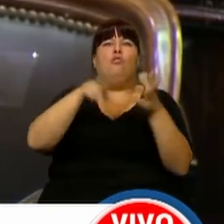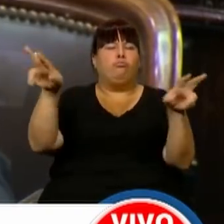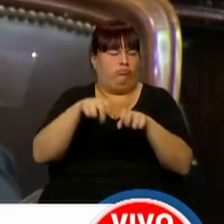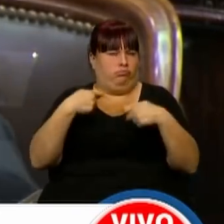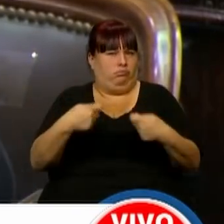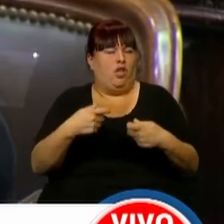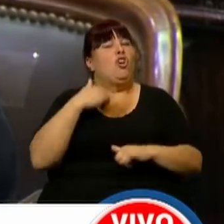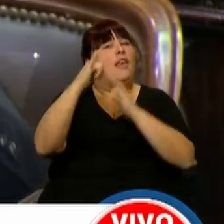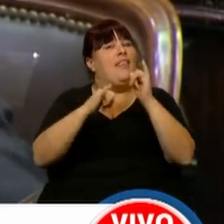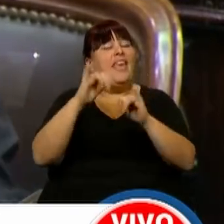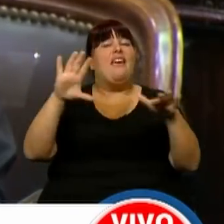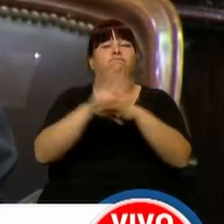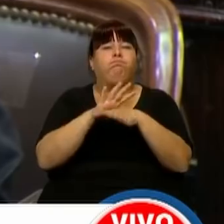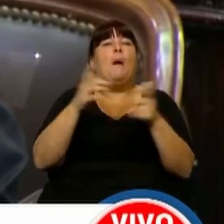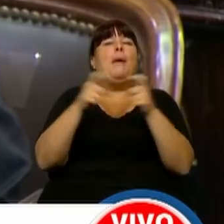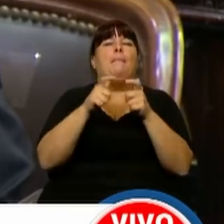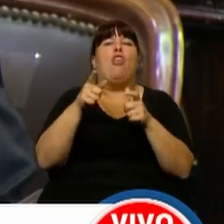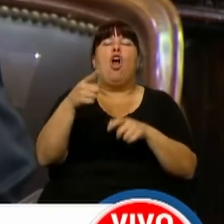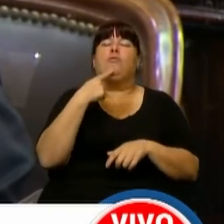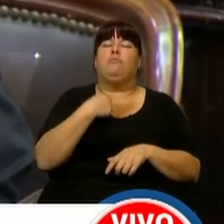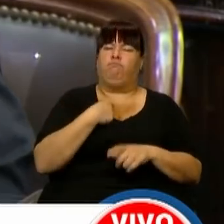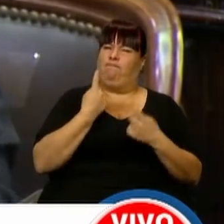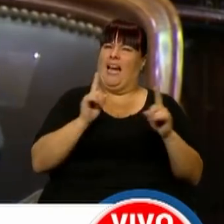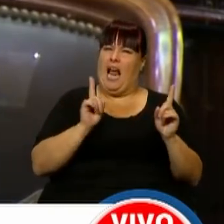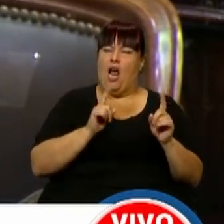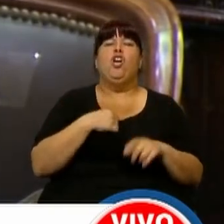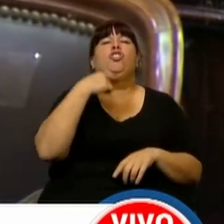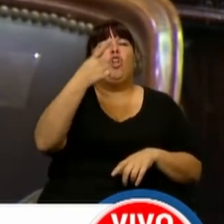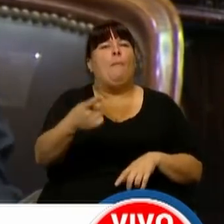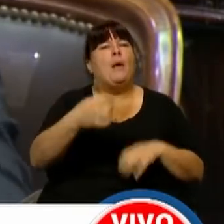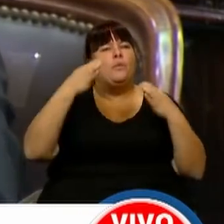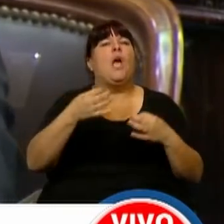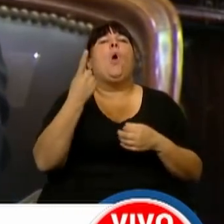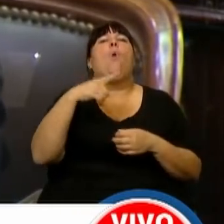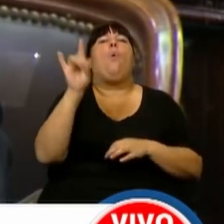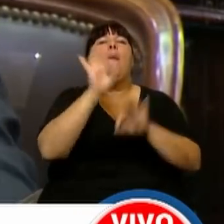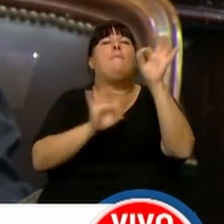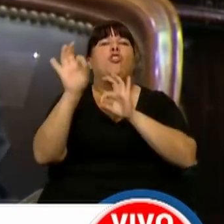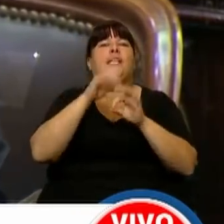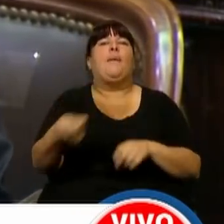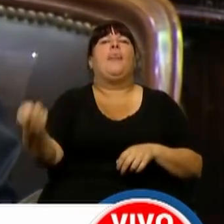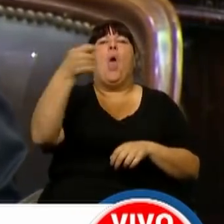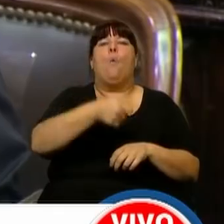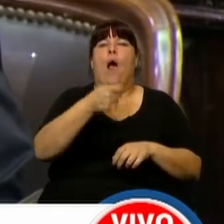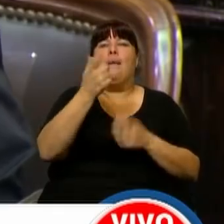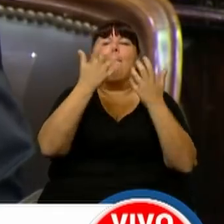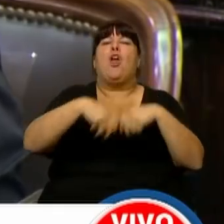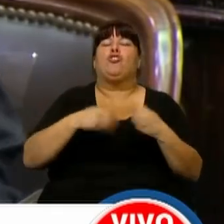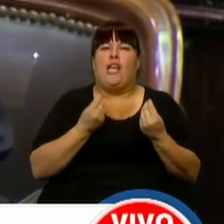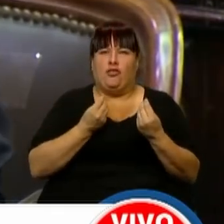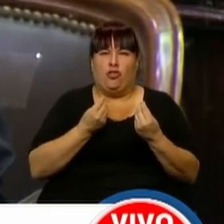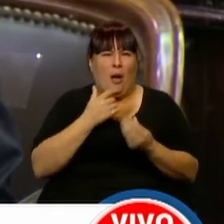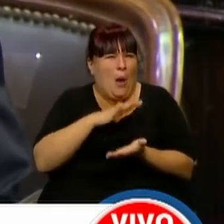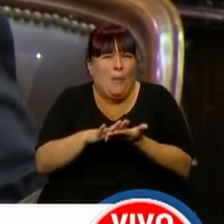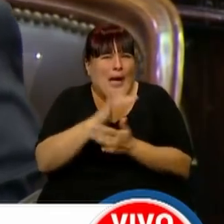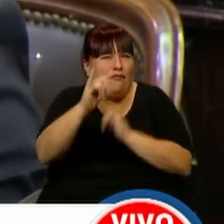datos muy precisos que a algunos miembros de la comisión les llamó la atención. Pregunté concretamente cuál era la tasa interna de retorno de cada uno de los proyectos, un